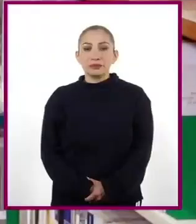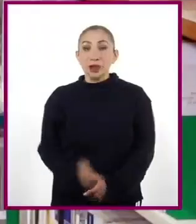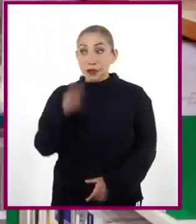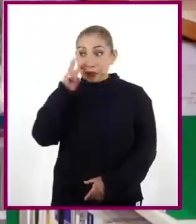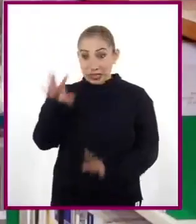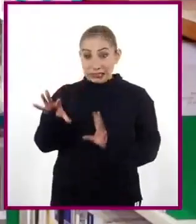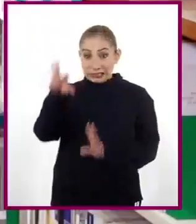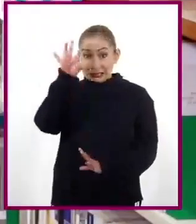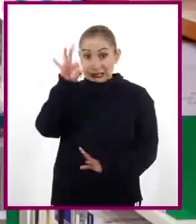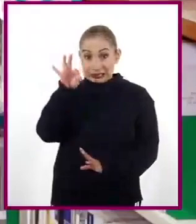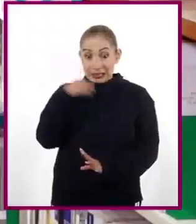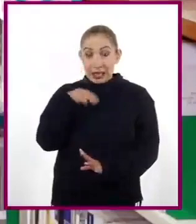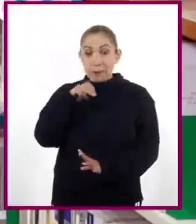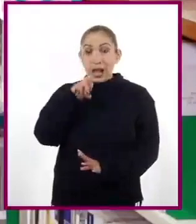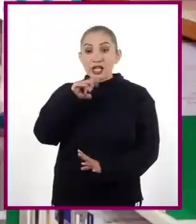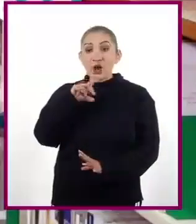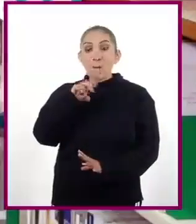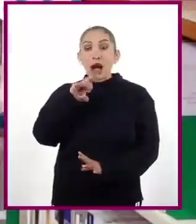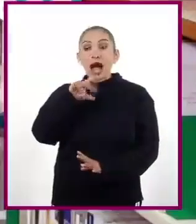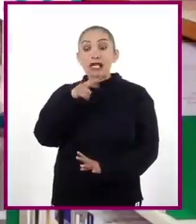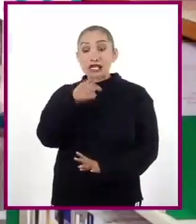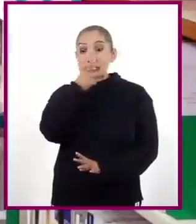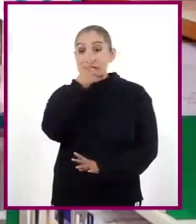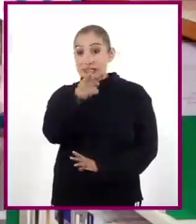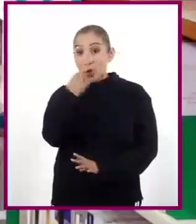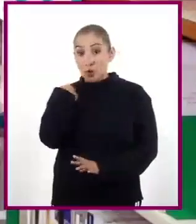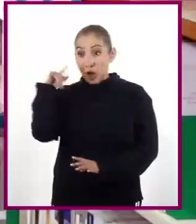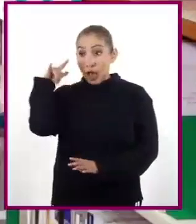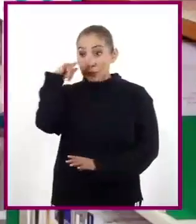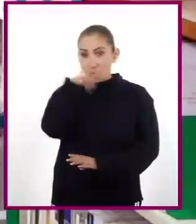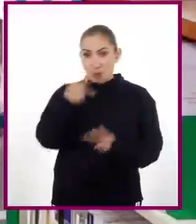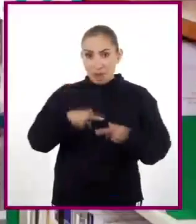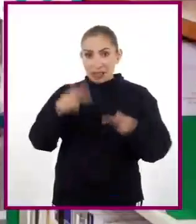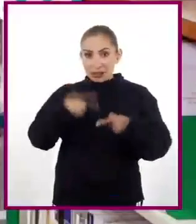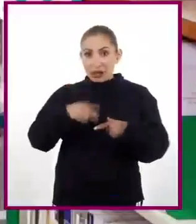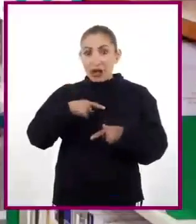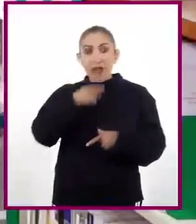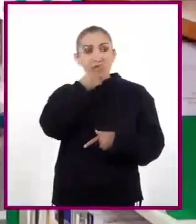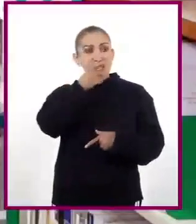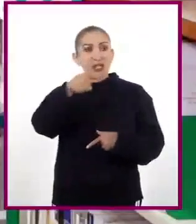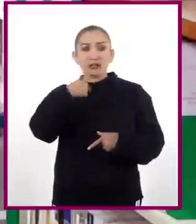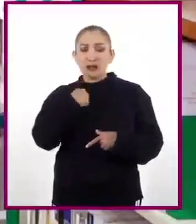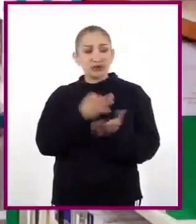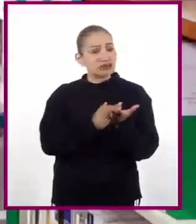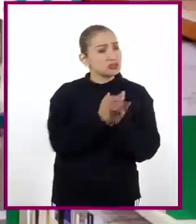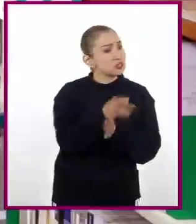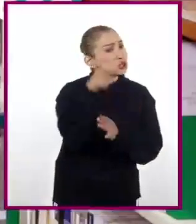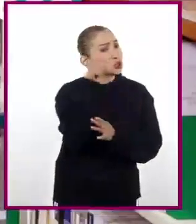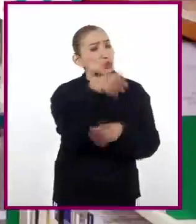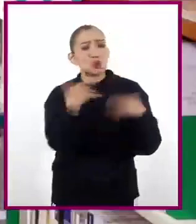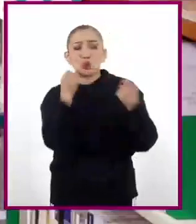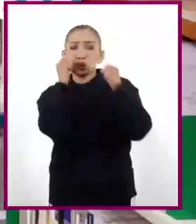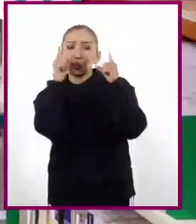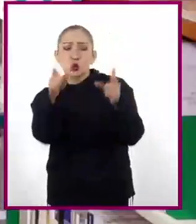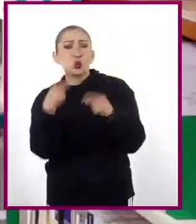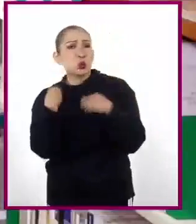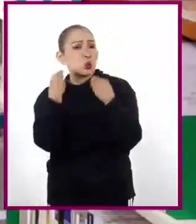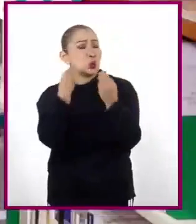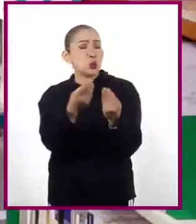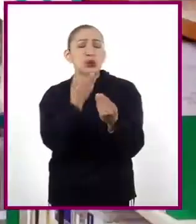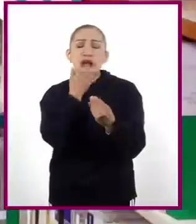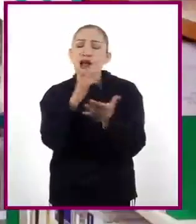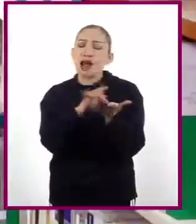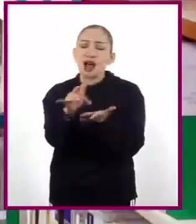Miren lo que encontré. Mario Vargas Llosa cuenta que en un avión, un pasajero se declaró su más ferviente admirador, le dedicó